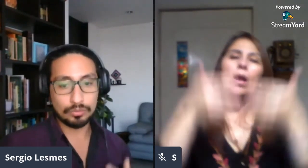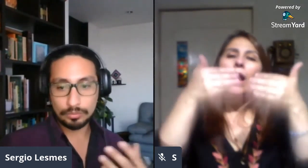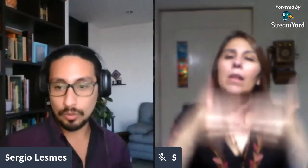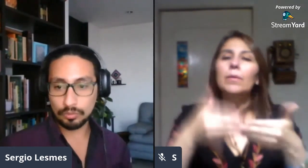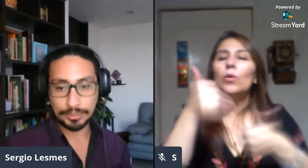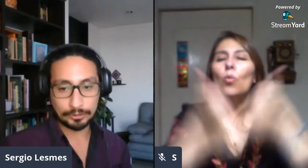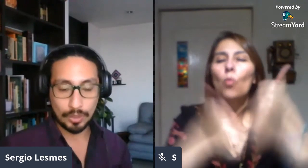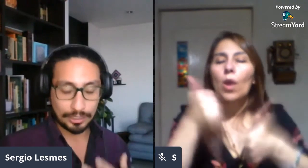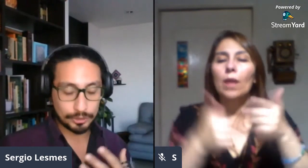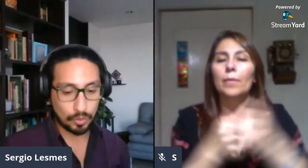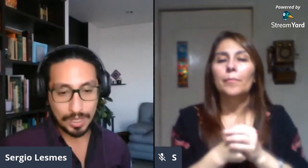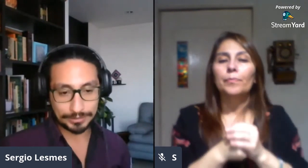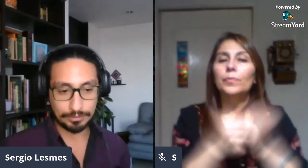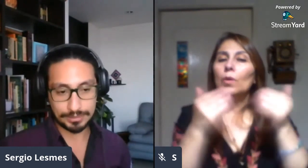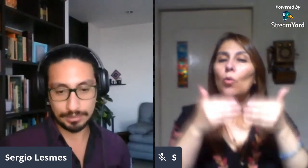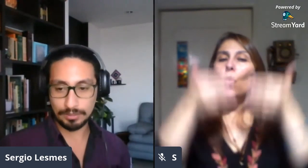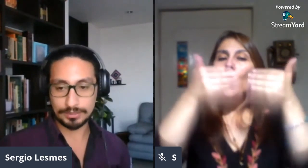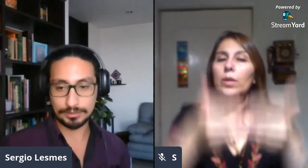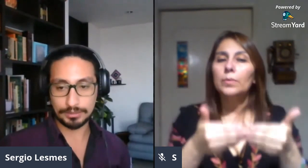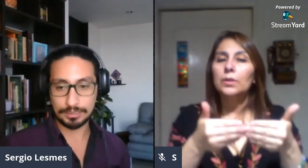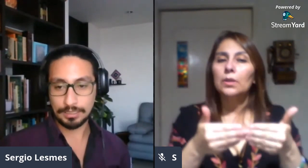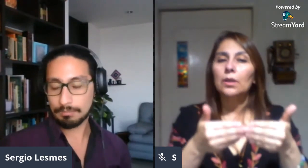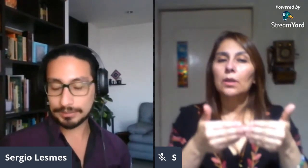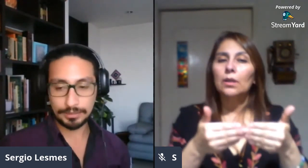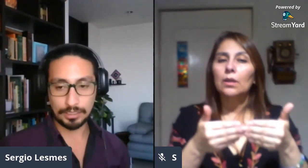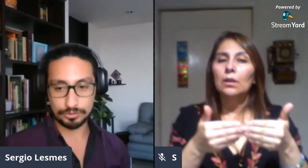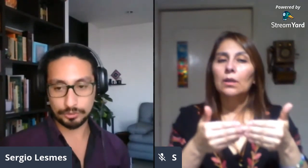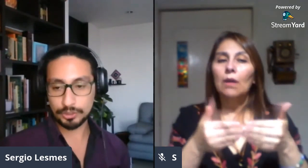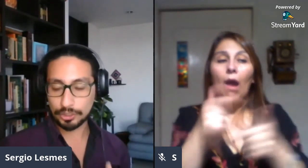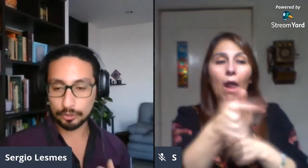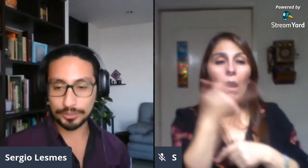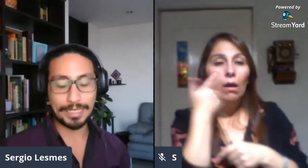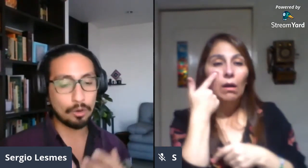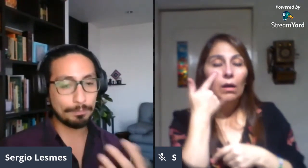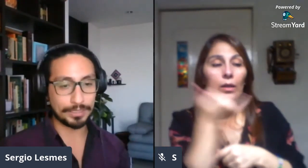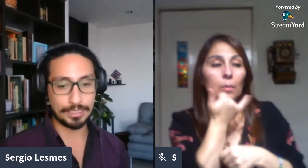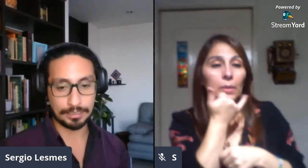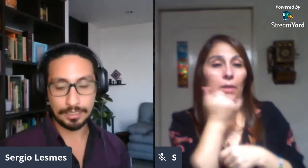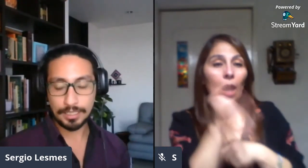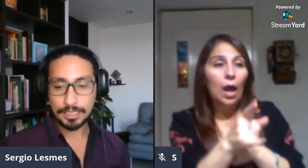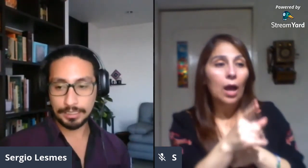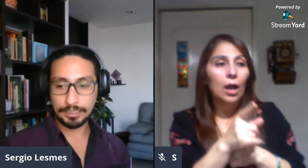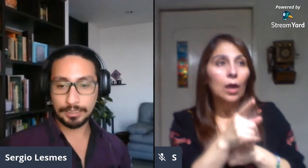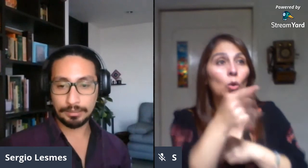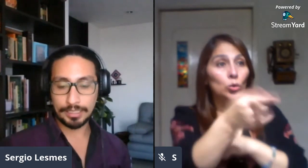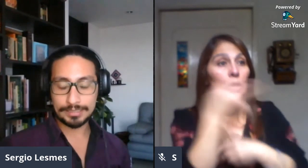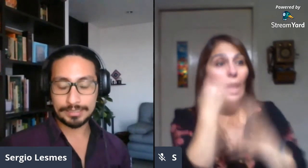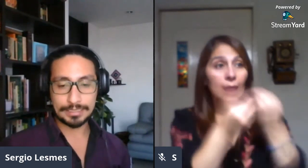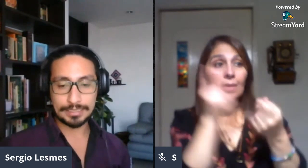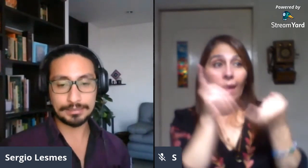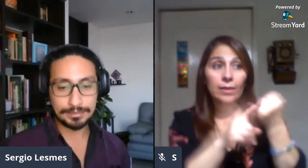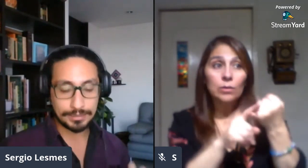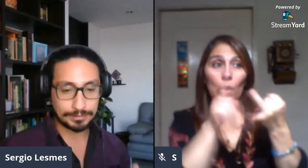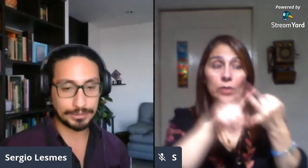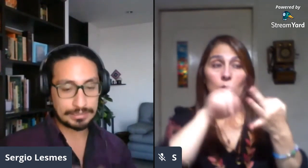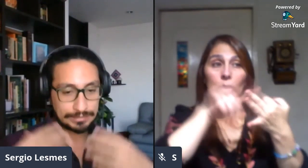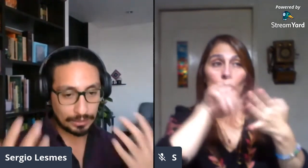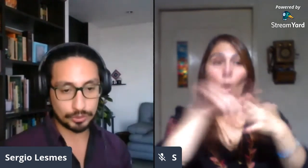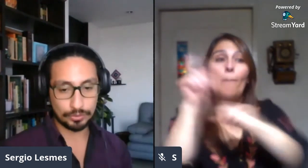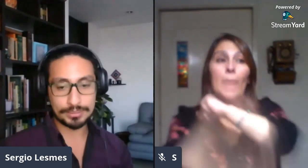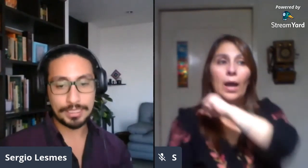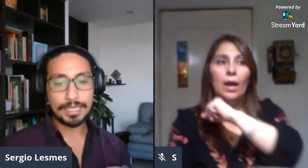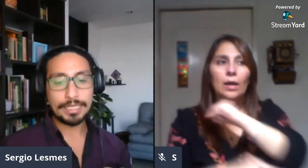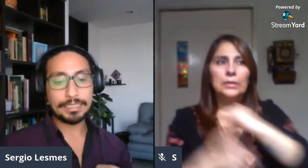tiene que ver con que toda acción coactiva siempre va a tenerlos. Entonces yo creo que hay que acompañar estas iniciativas,